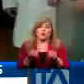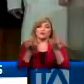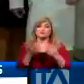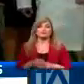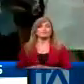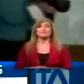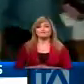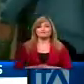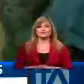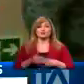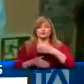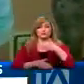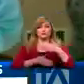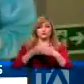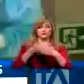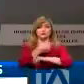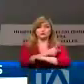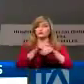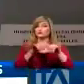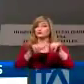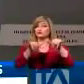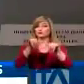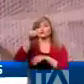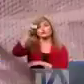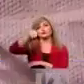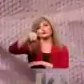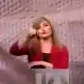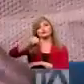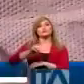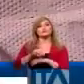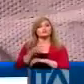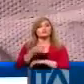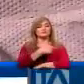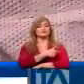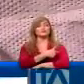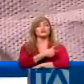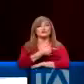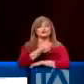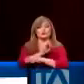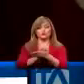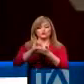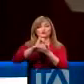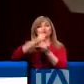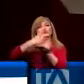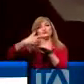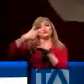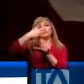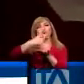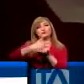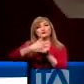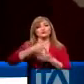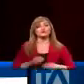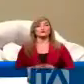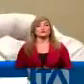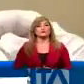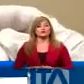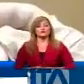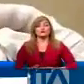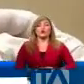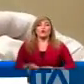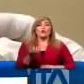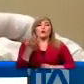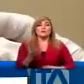que el proceso de vacunación continúa. Este martes la aplicación de la dosis se dio en Imbabura y Carchi, sin revelar tampoco cuántas